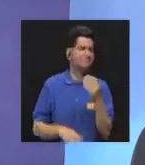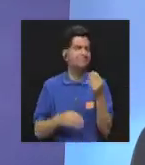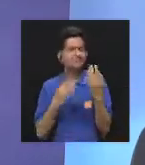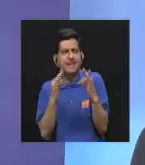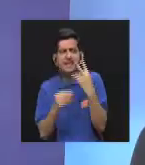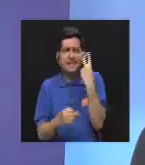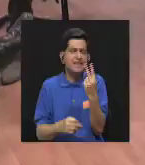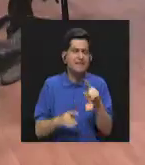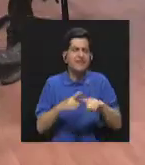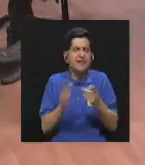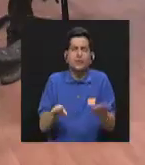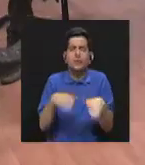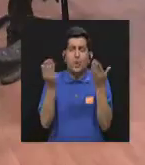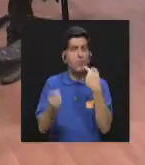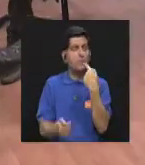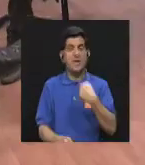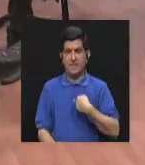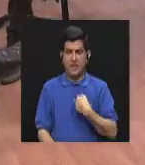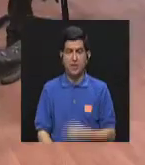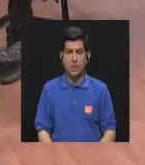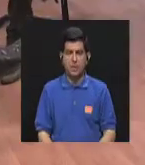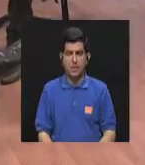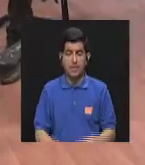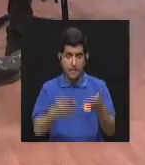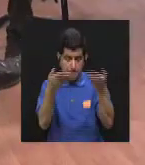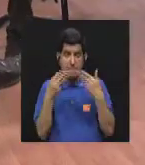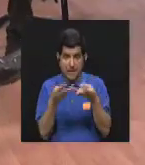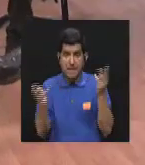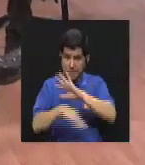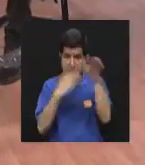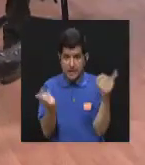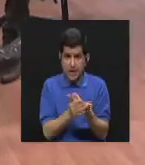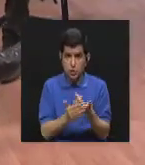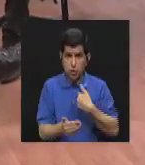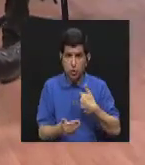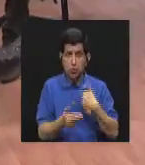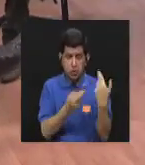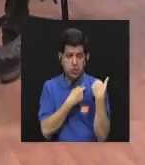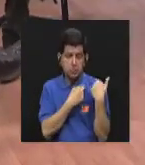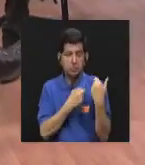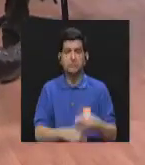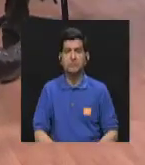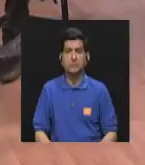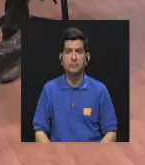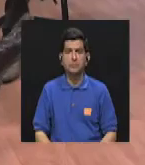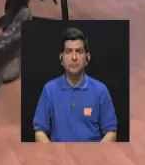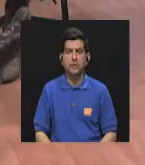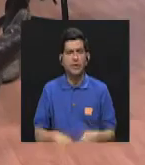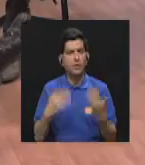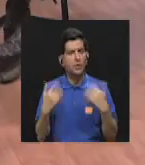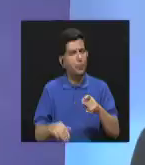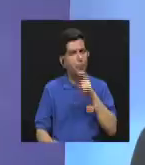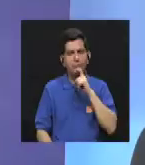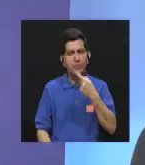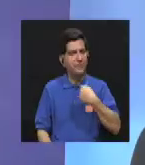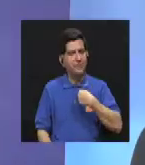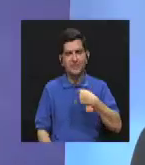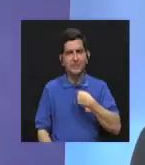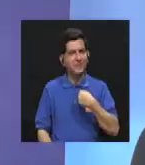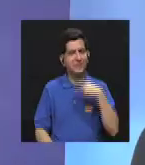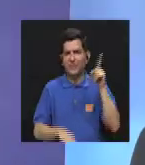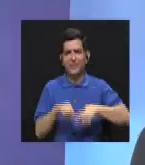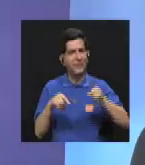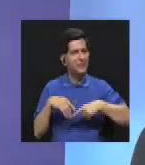el arrancar, ella me dijo, deme el material todo, y yo me encargo. Y me dirás cómo me cuesta eso. Yo no se